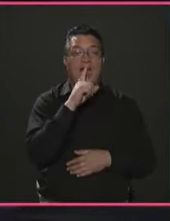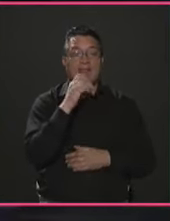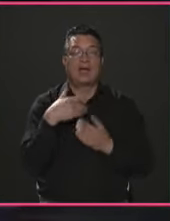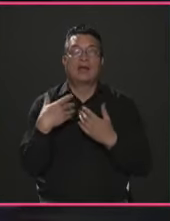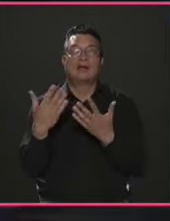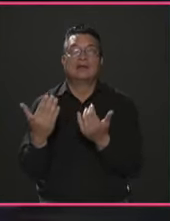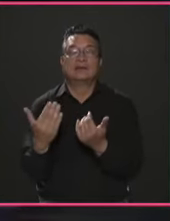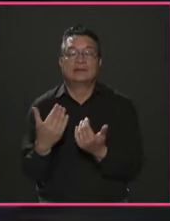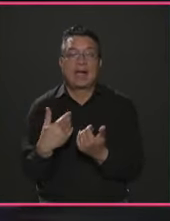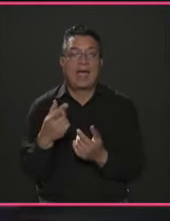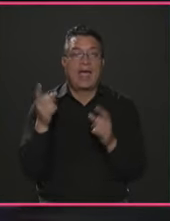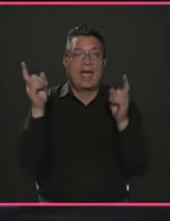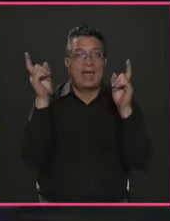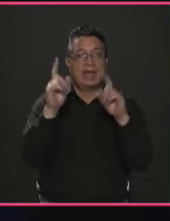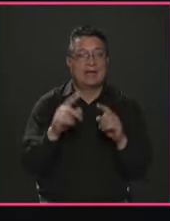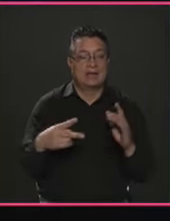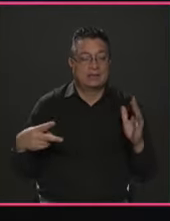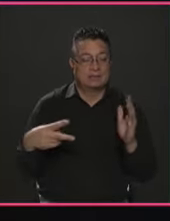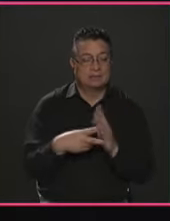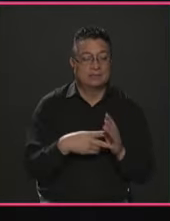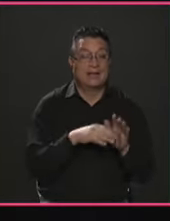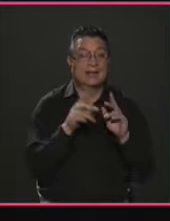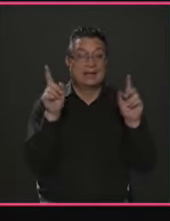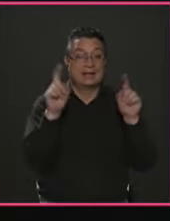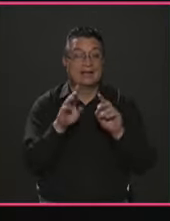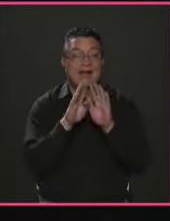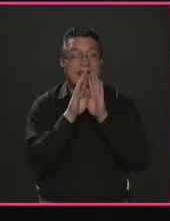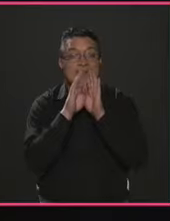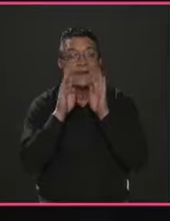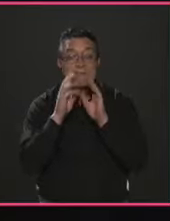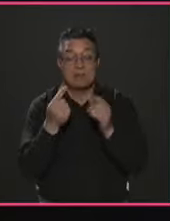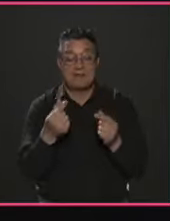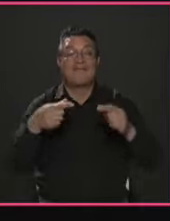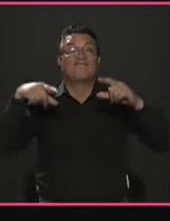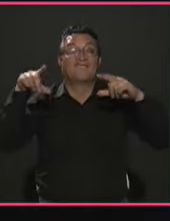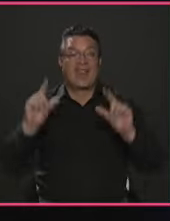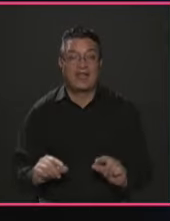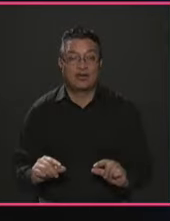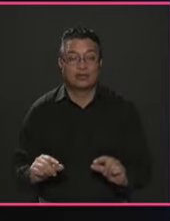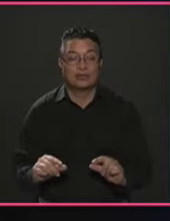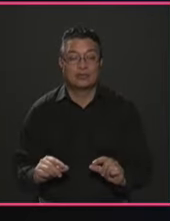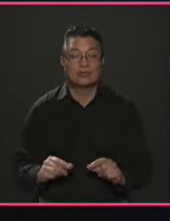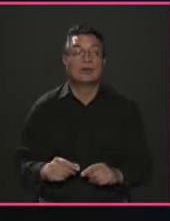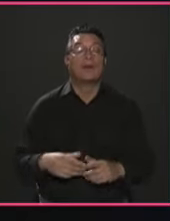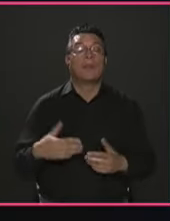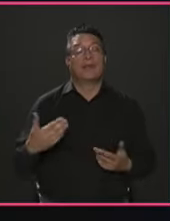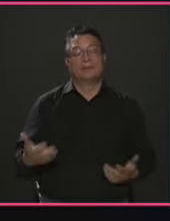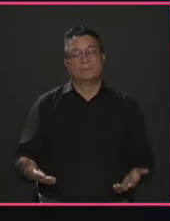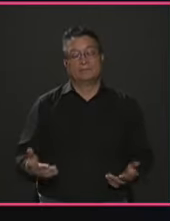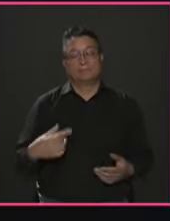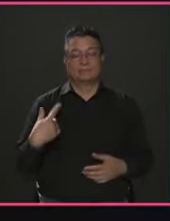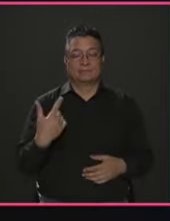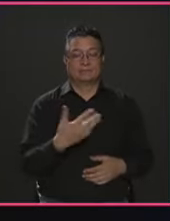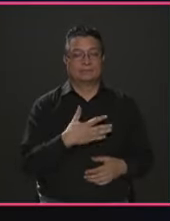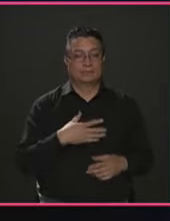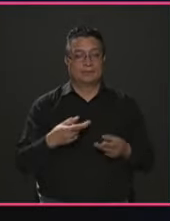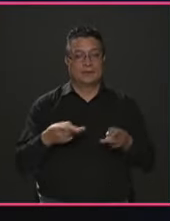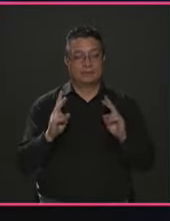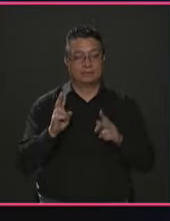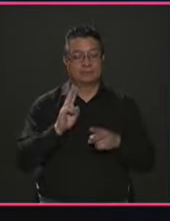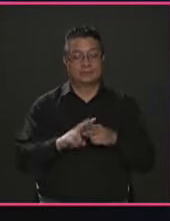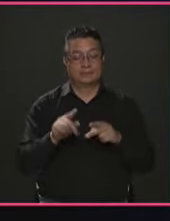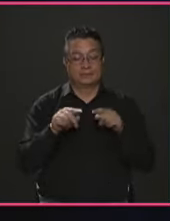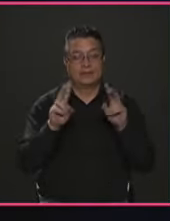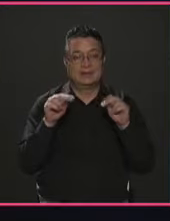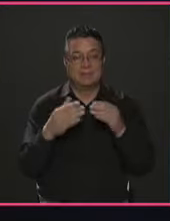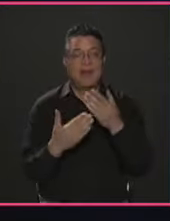energía eléctrica limpia de bajo costo y que nos permiten resolver este tema que nos